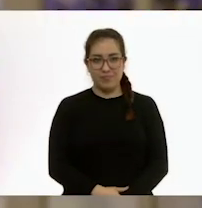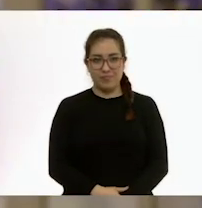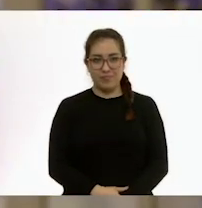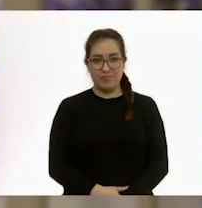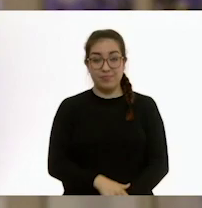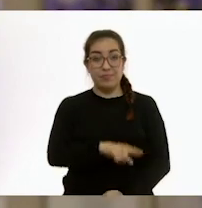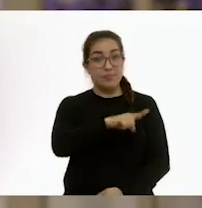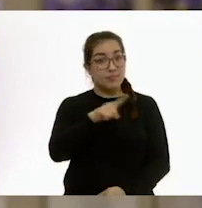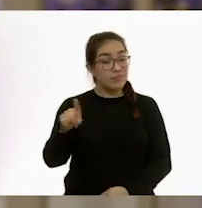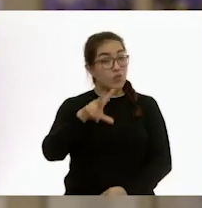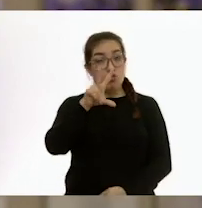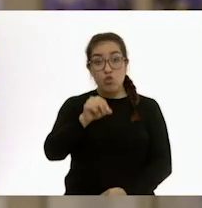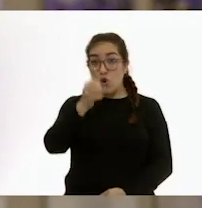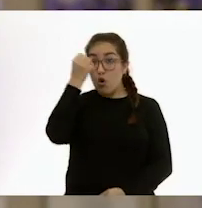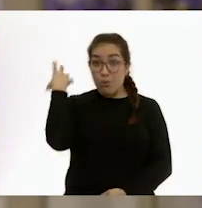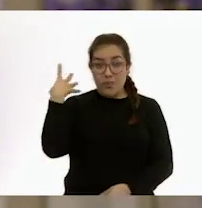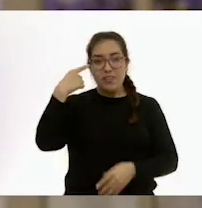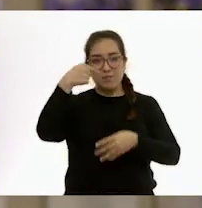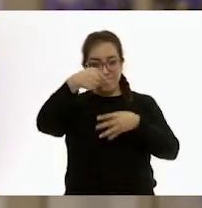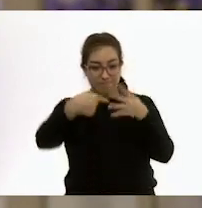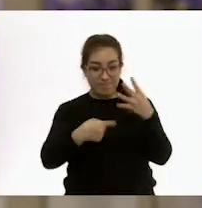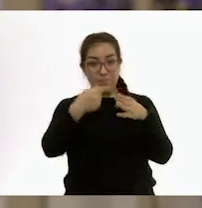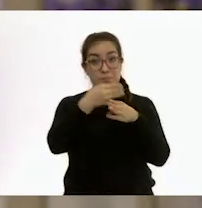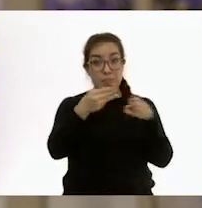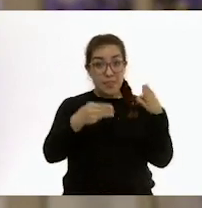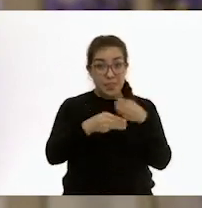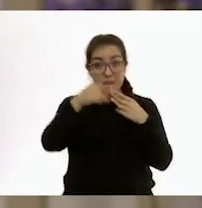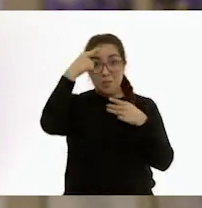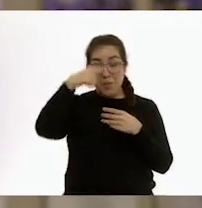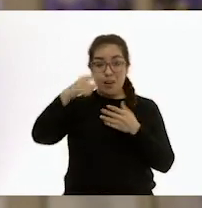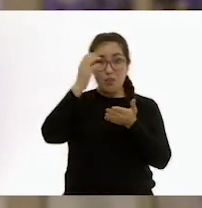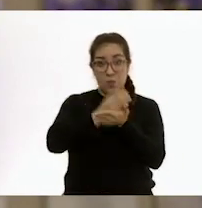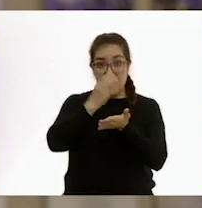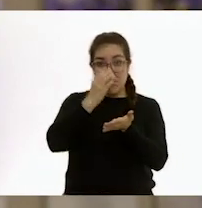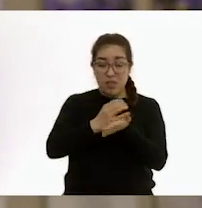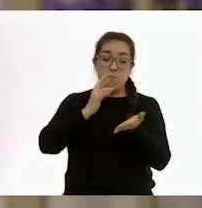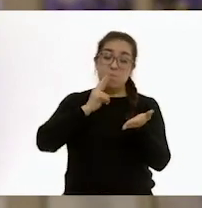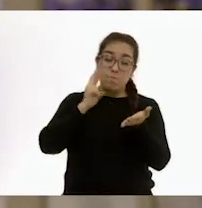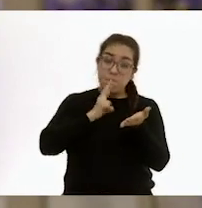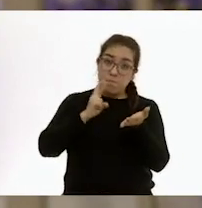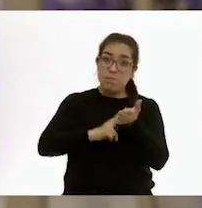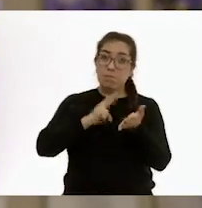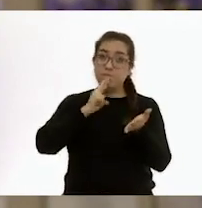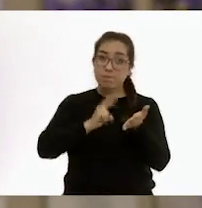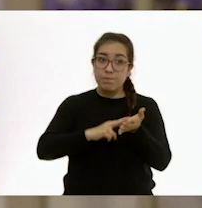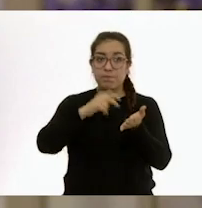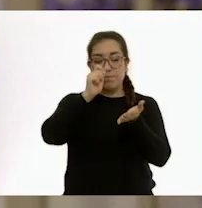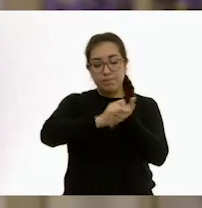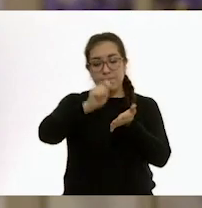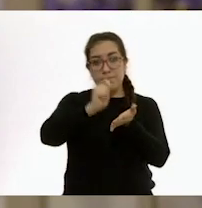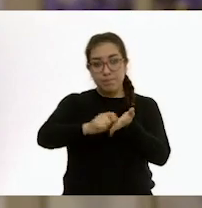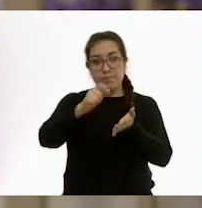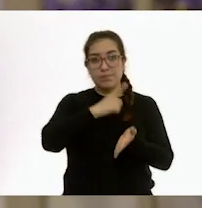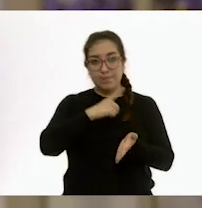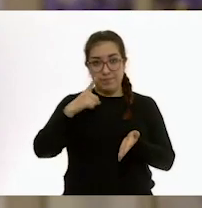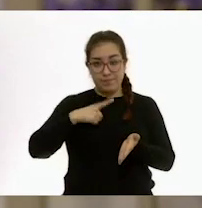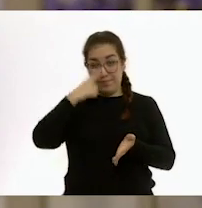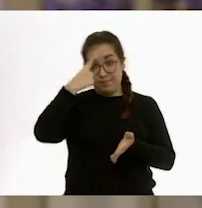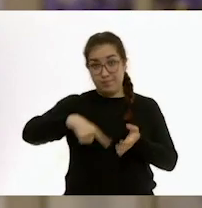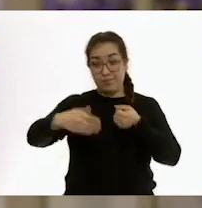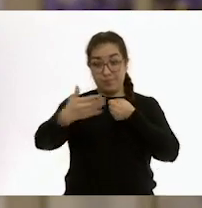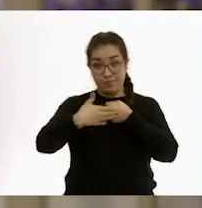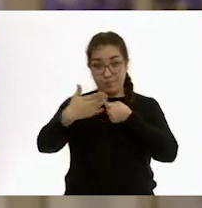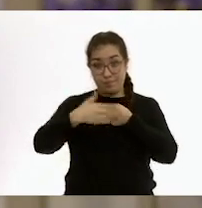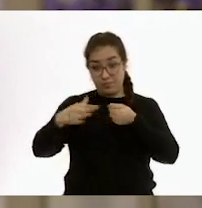Y no olvides tus materiales para anotar las preguntas y actividades que se te piden, para que